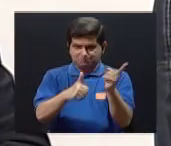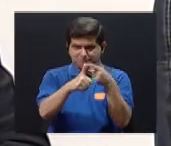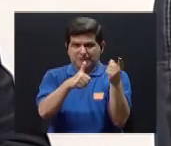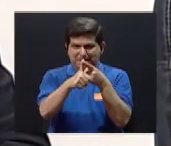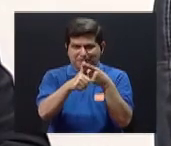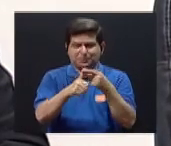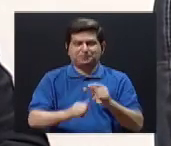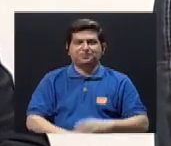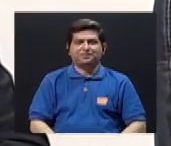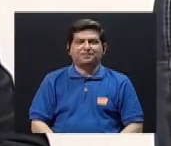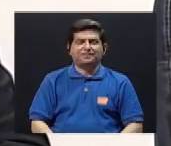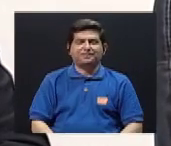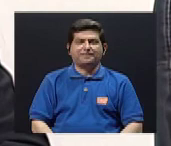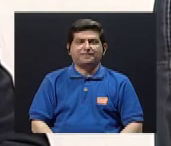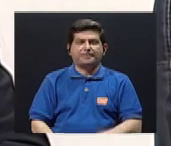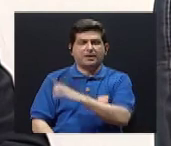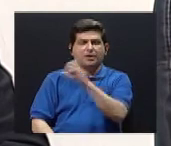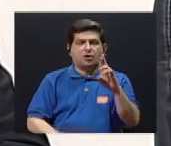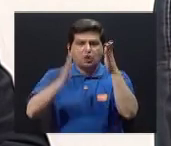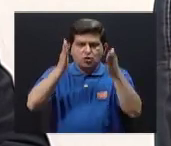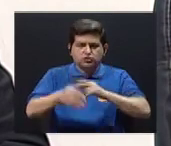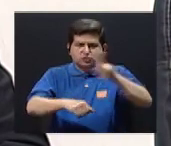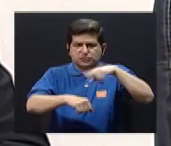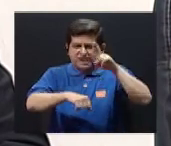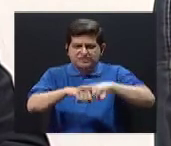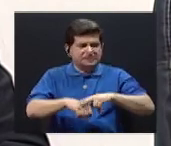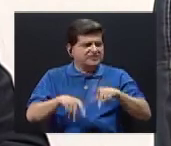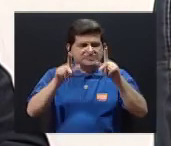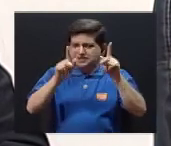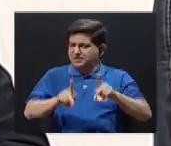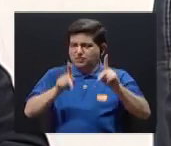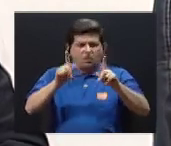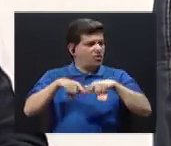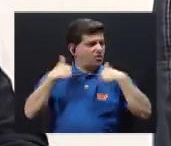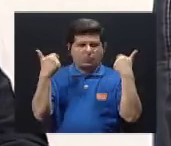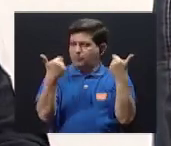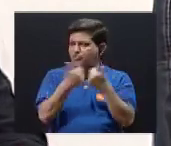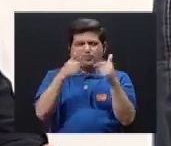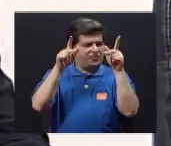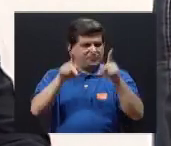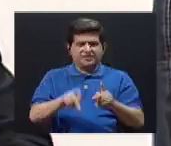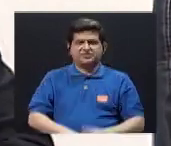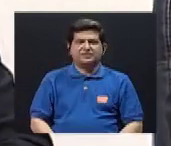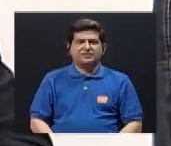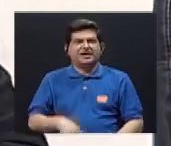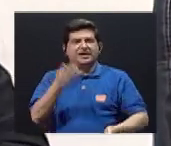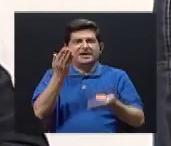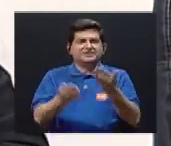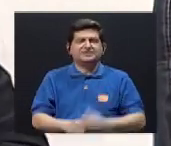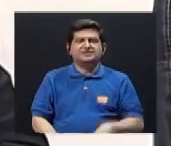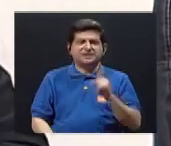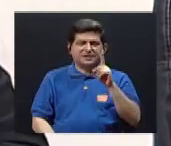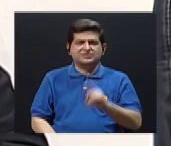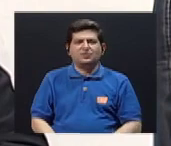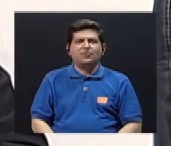lo primero es que tico promedio no es una persona ni un grupo de personas, uh-huh. Es más